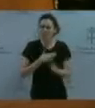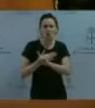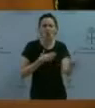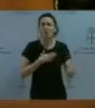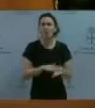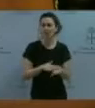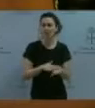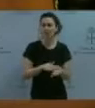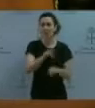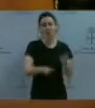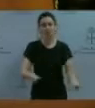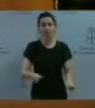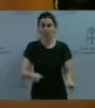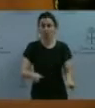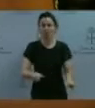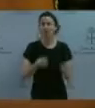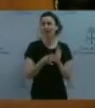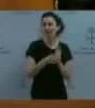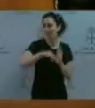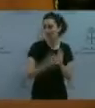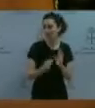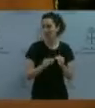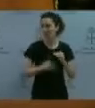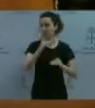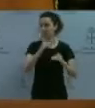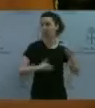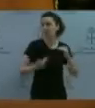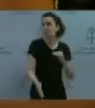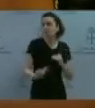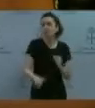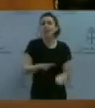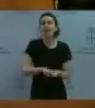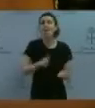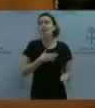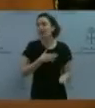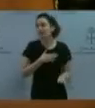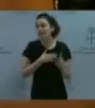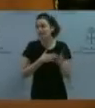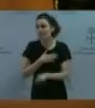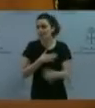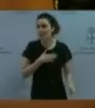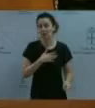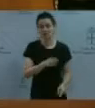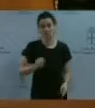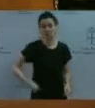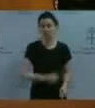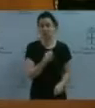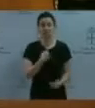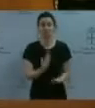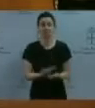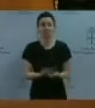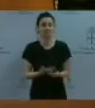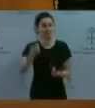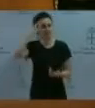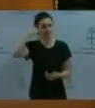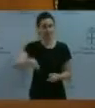que les nuestras llingües son de segunda. Dende Podemos Asturias tenemoslo claro. L'asturiano y el gallego asturiano, como llingües propias de Asturias,